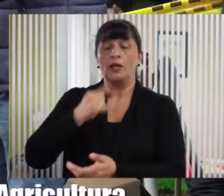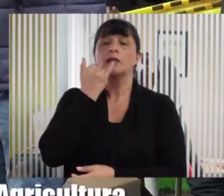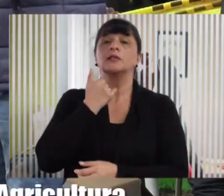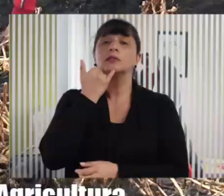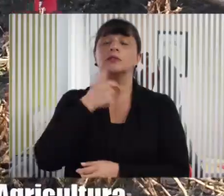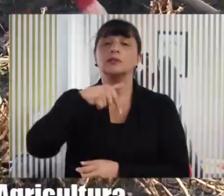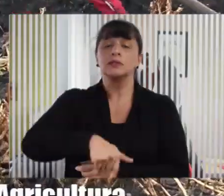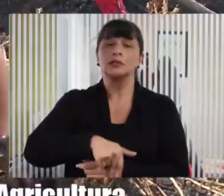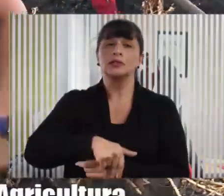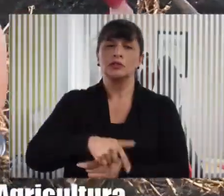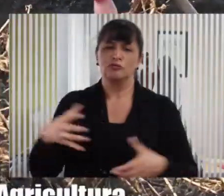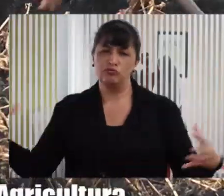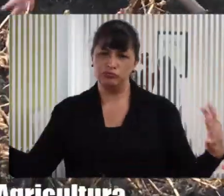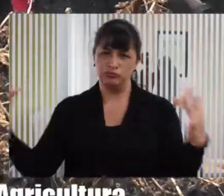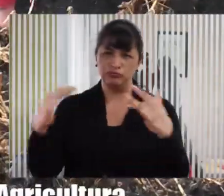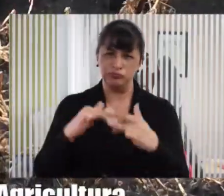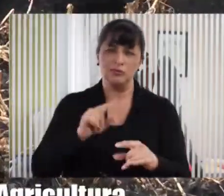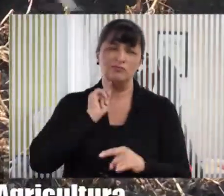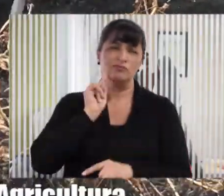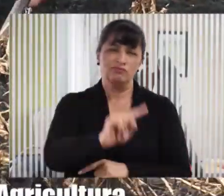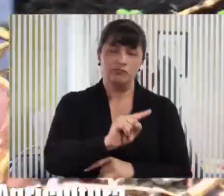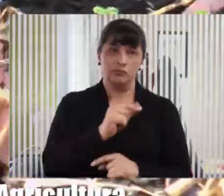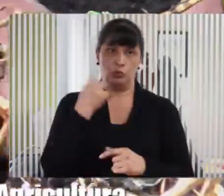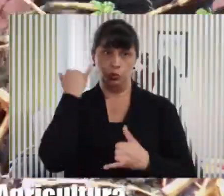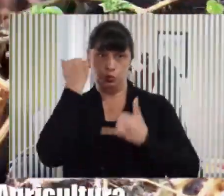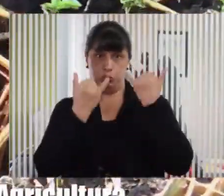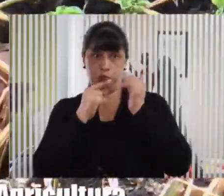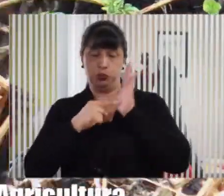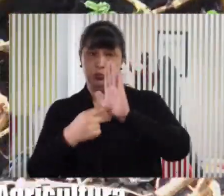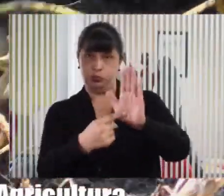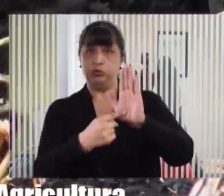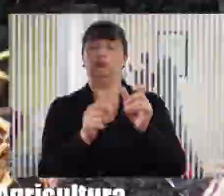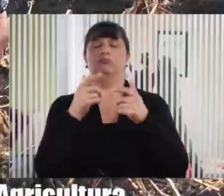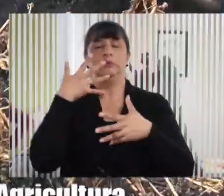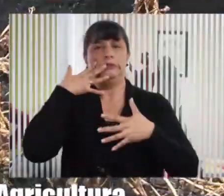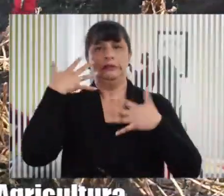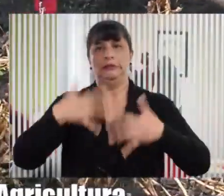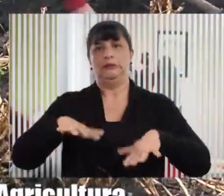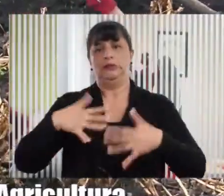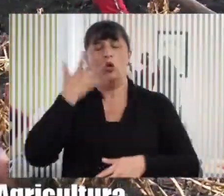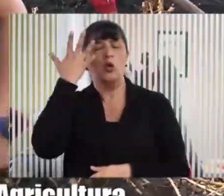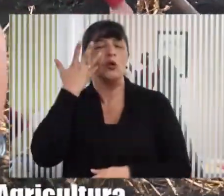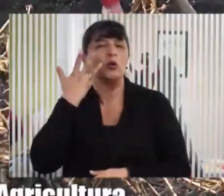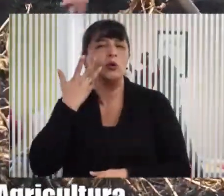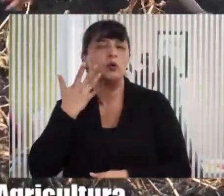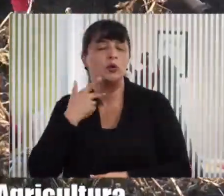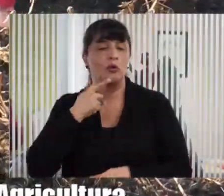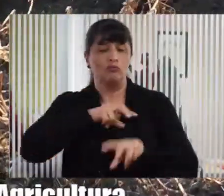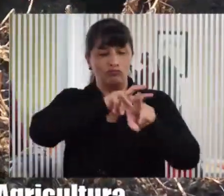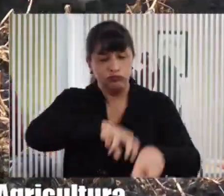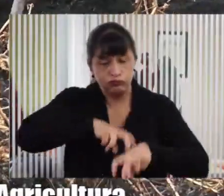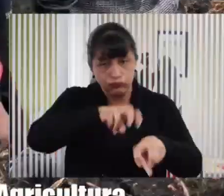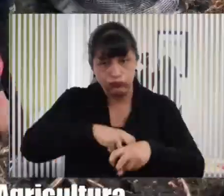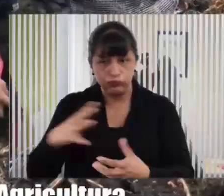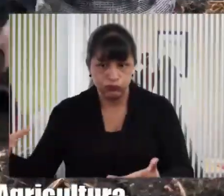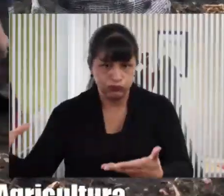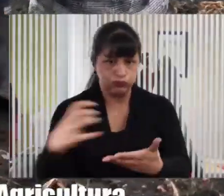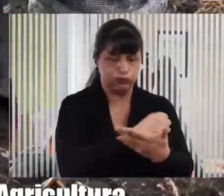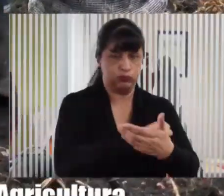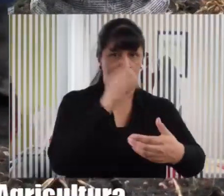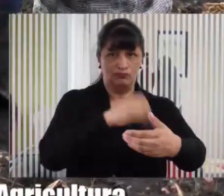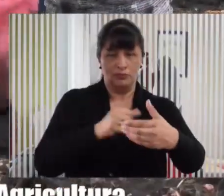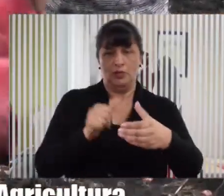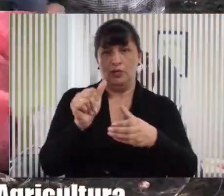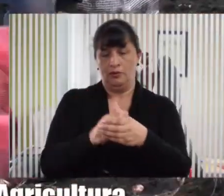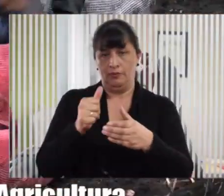y visitantes fue masiva, quienes observaron y reconocieron la labor que hacen nuestros campesinos día tras día en el cultivo y la recolección de la